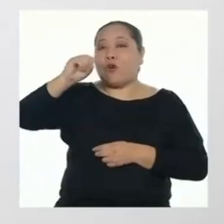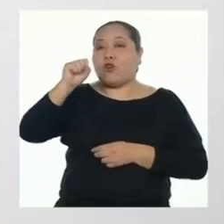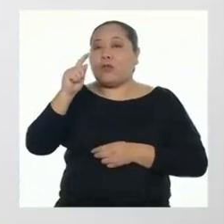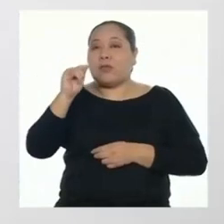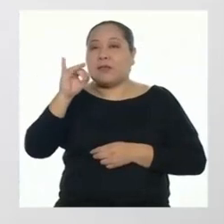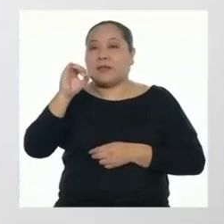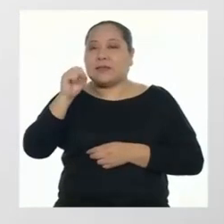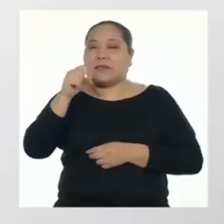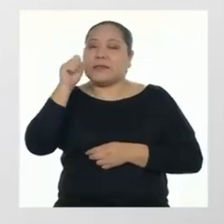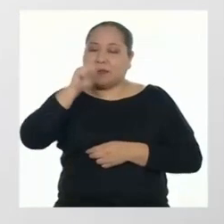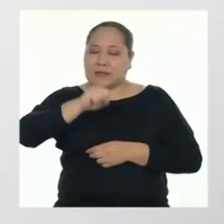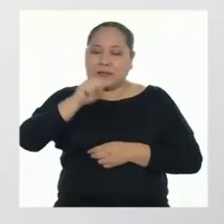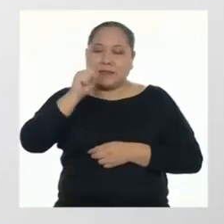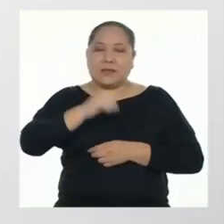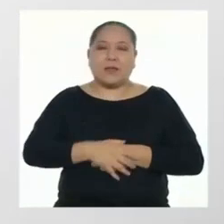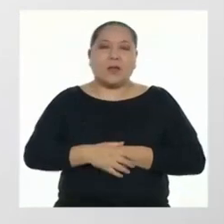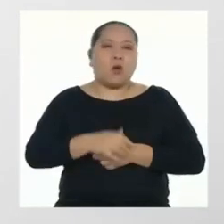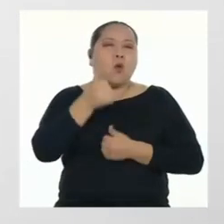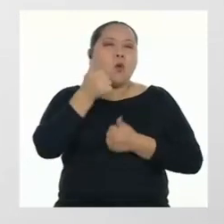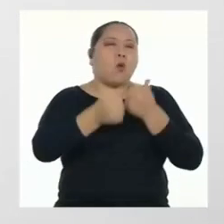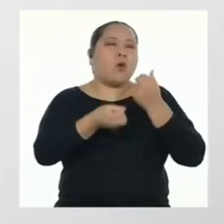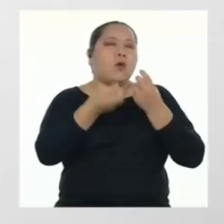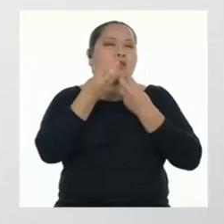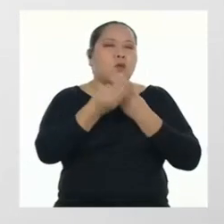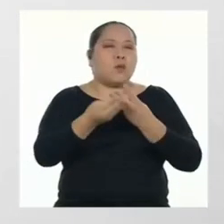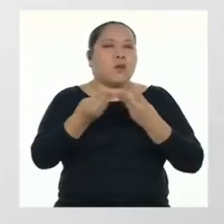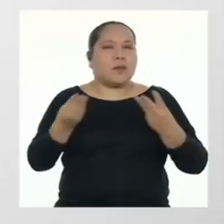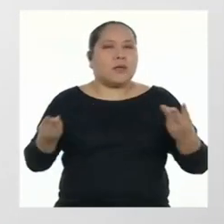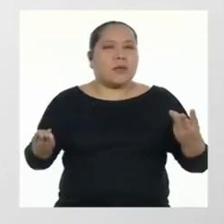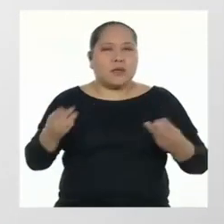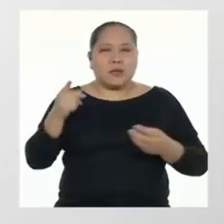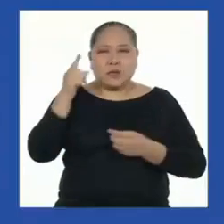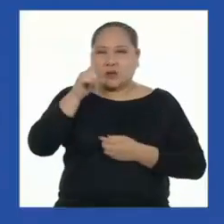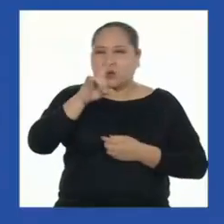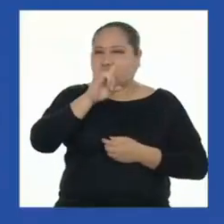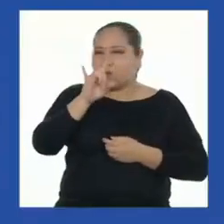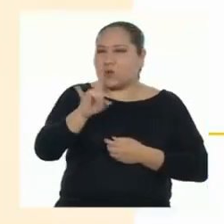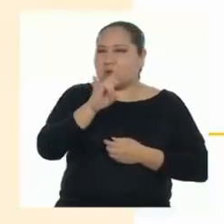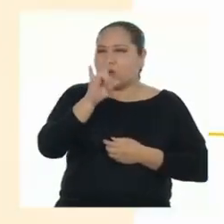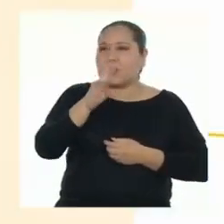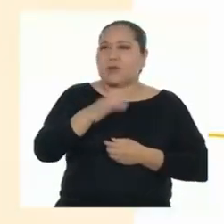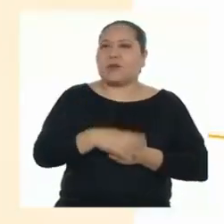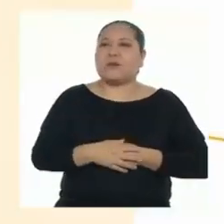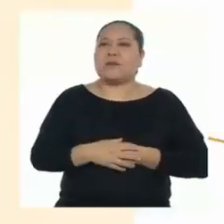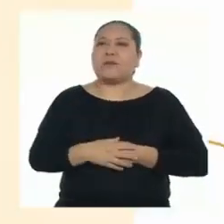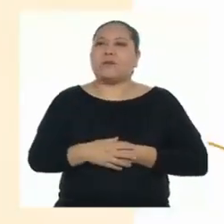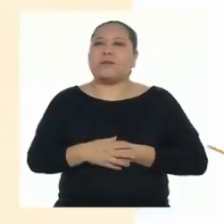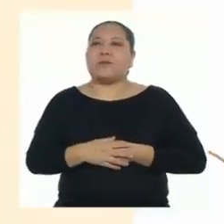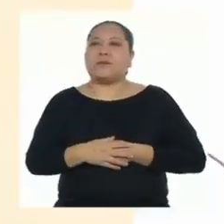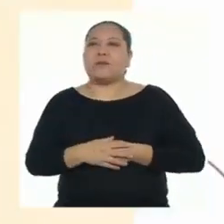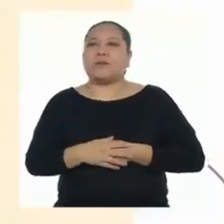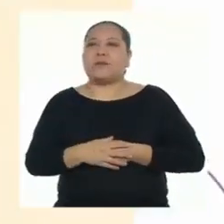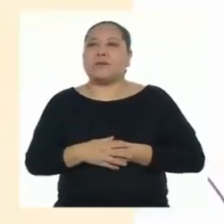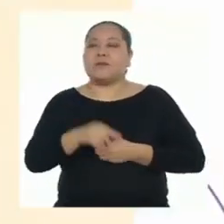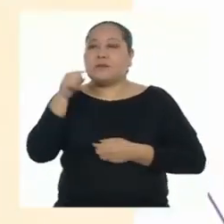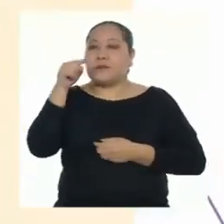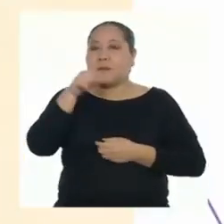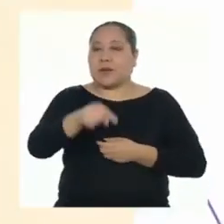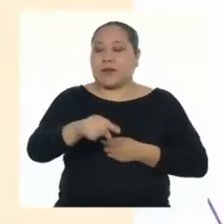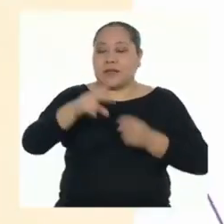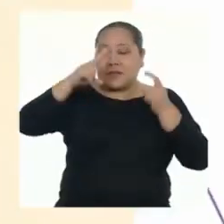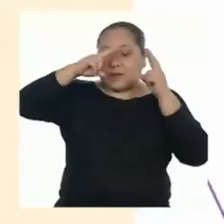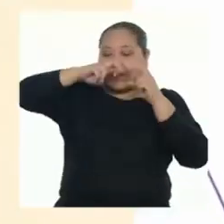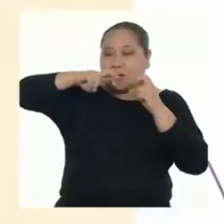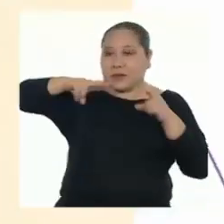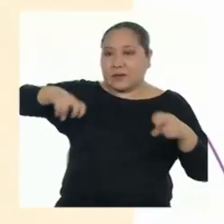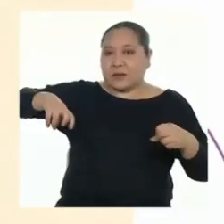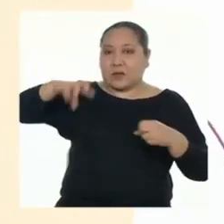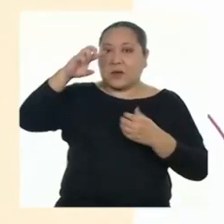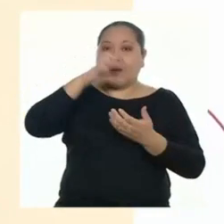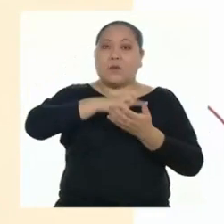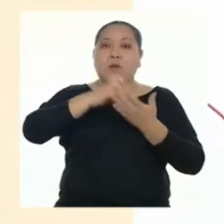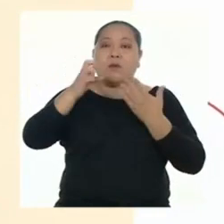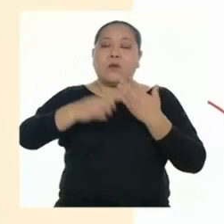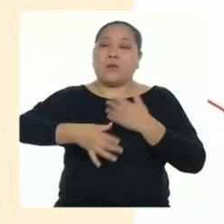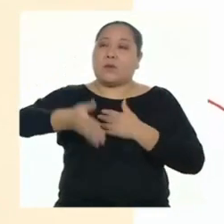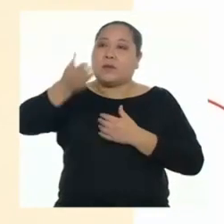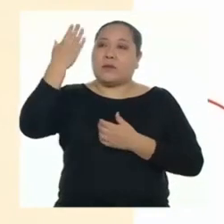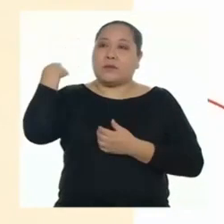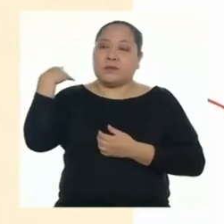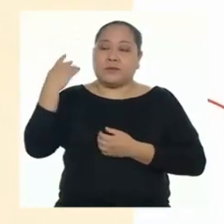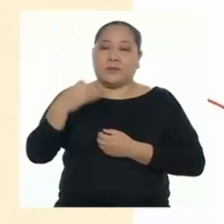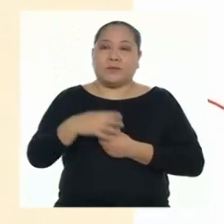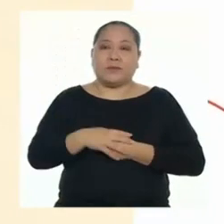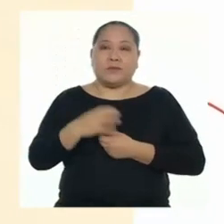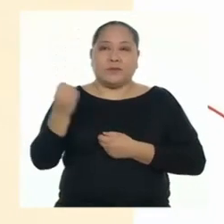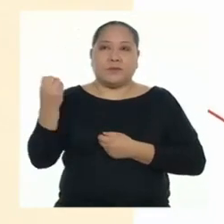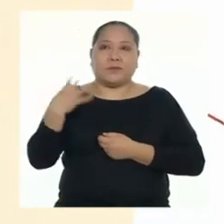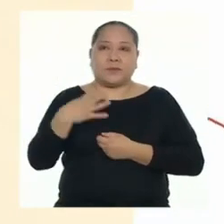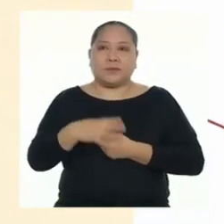acertada. ¿Qué materiales, herramientas e instrumentos utilizarán? A ver, profesora, para nuestra indagación el programa anterior nos ha